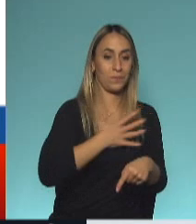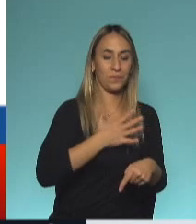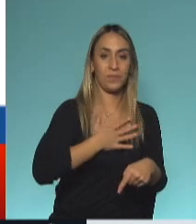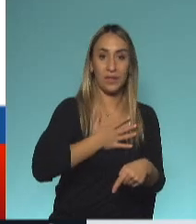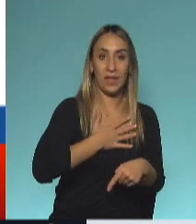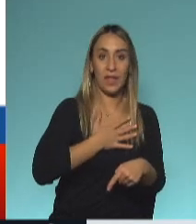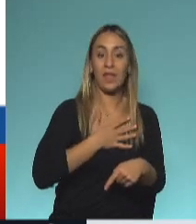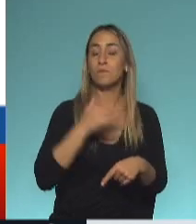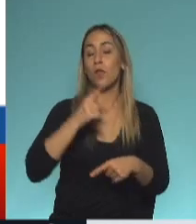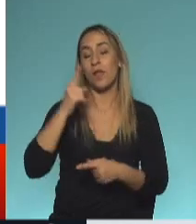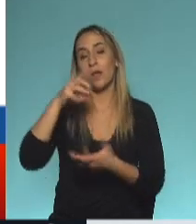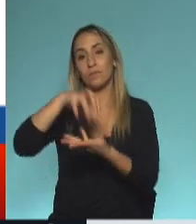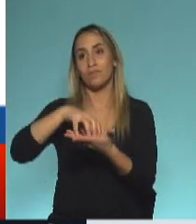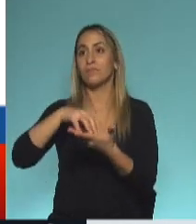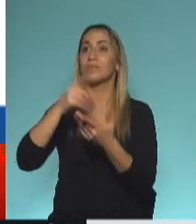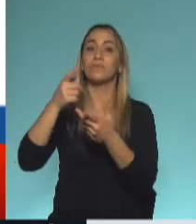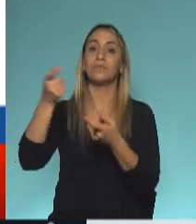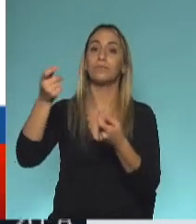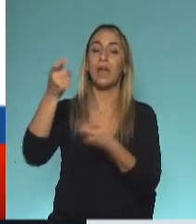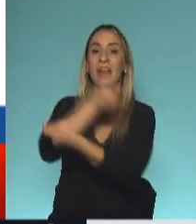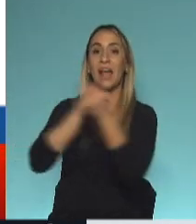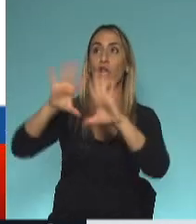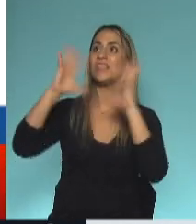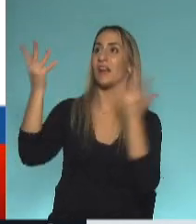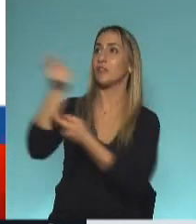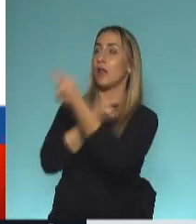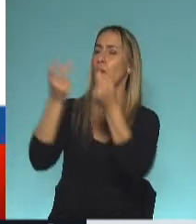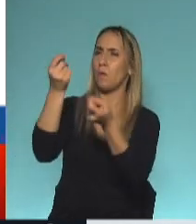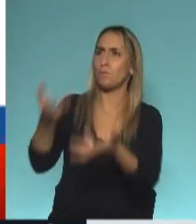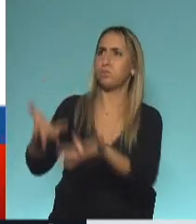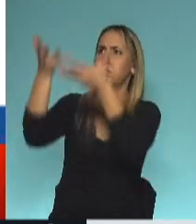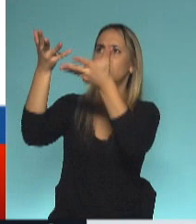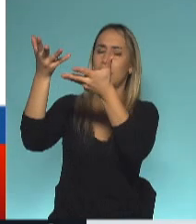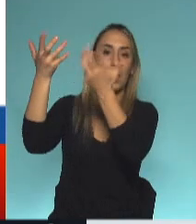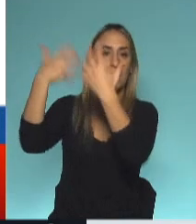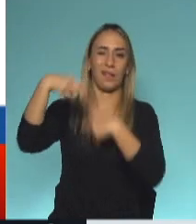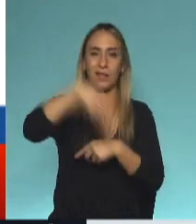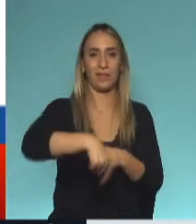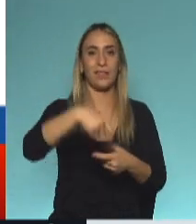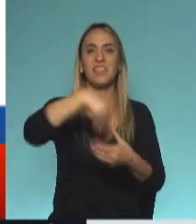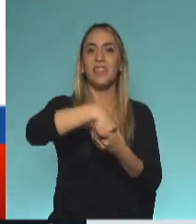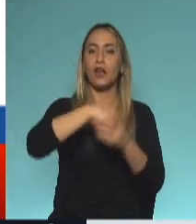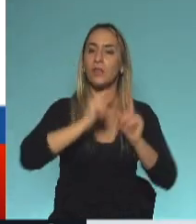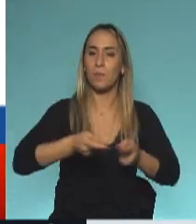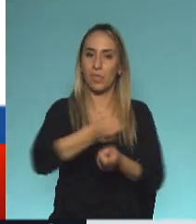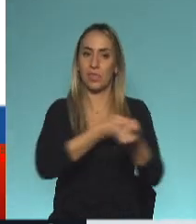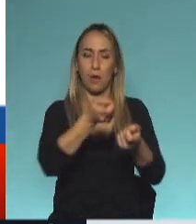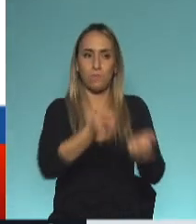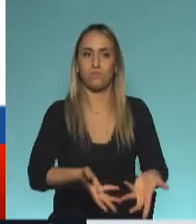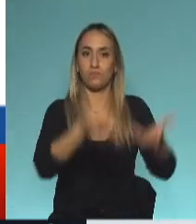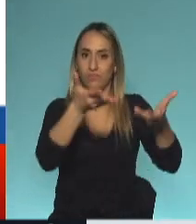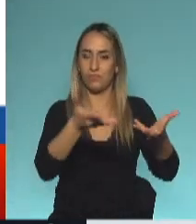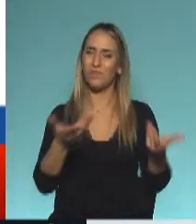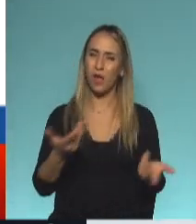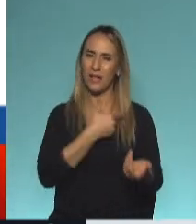en la góndola local sigue el gobierno con la idea de generar consensos de generar acuerdos para encontrar cuál es